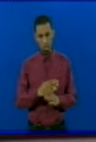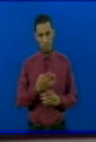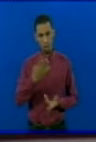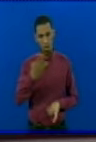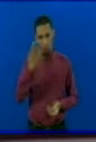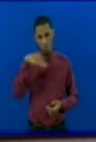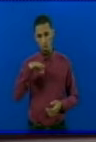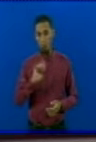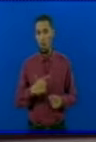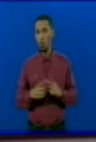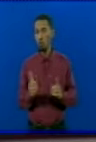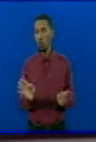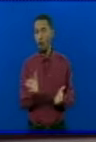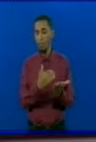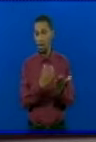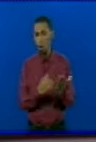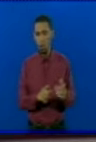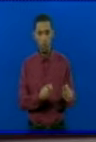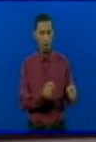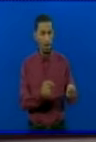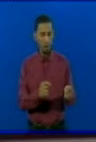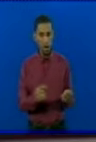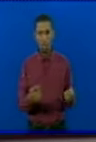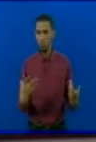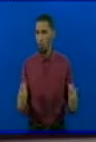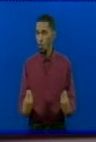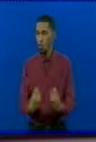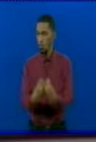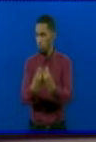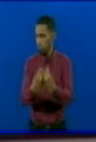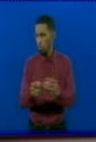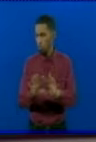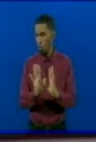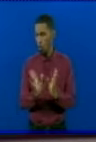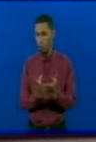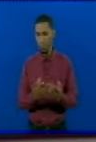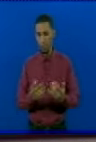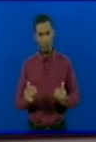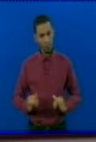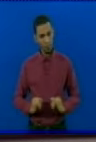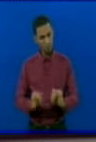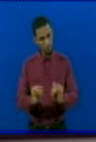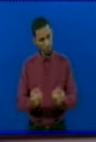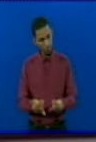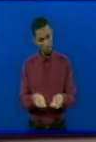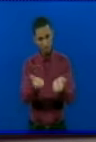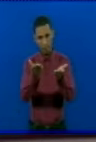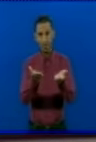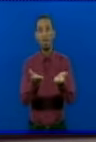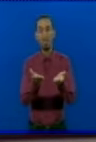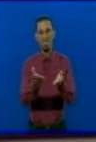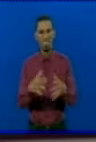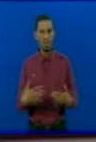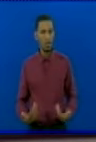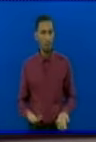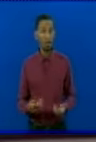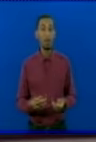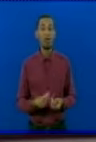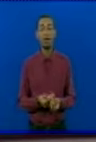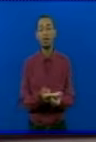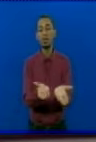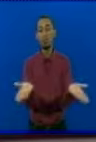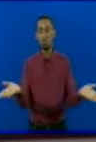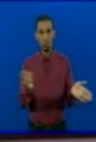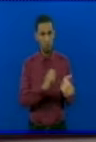Sierra Maestra, la radio en Santiago de Cuba y todos nuestros portales digitales para comunicarles un poco acerca de la distribución de la